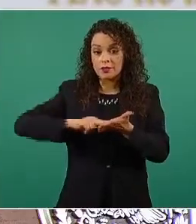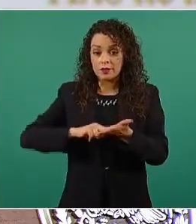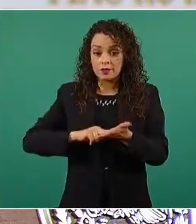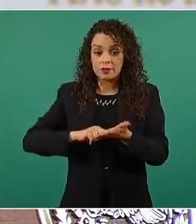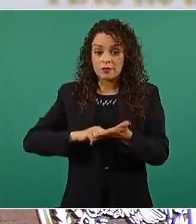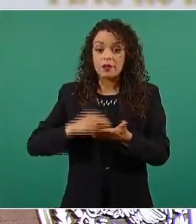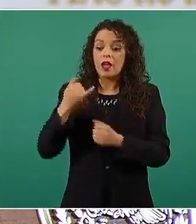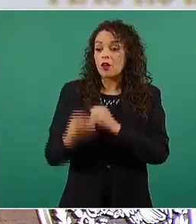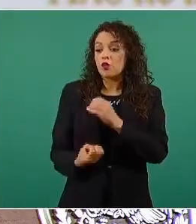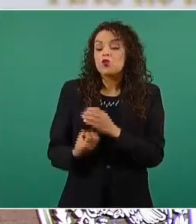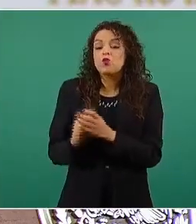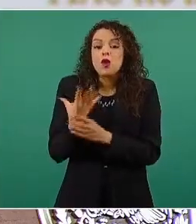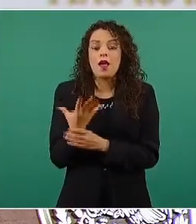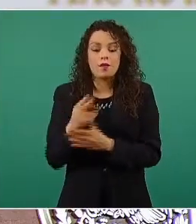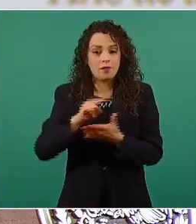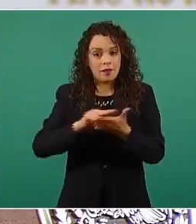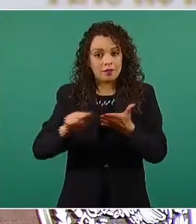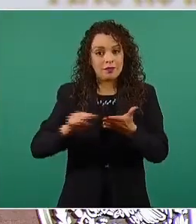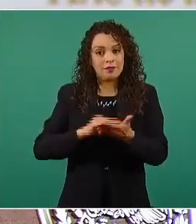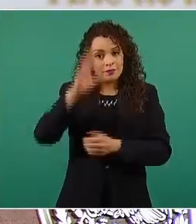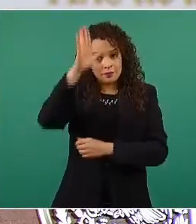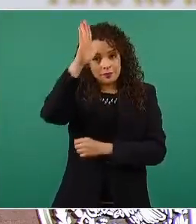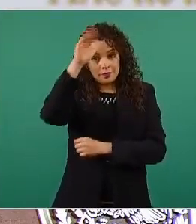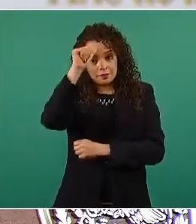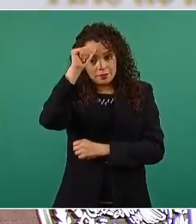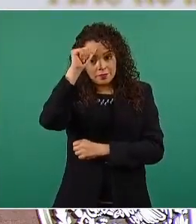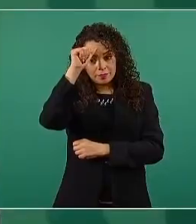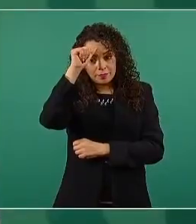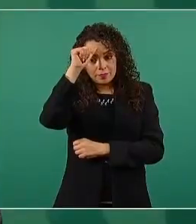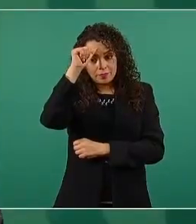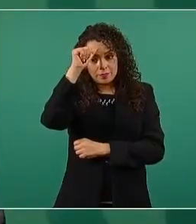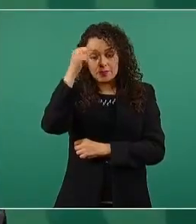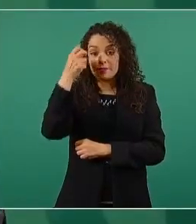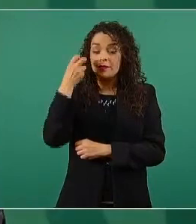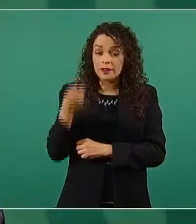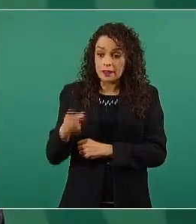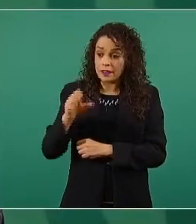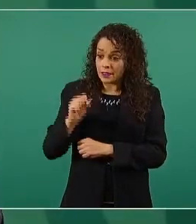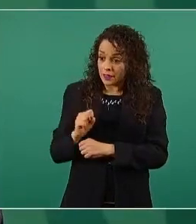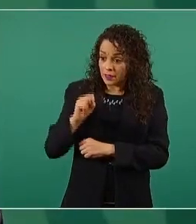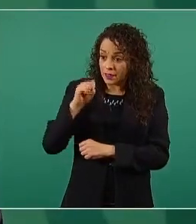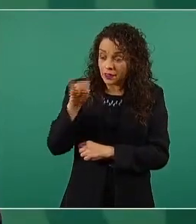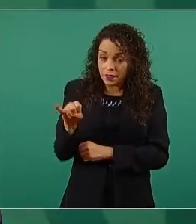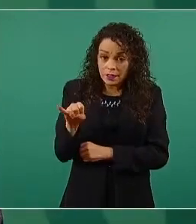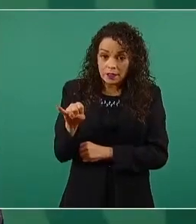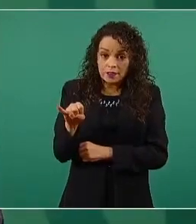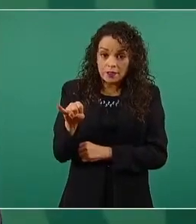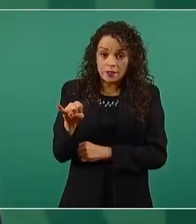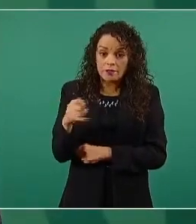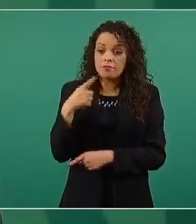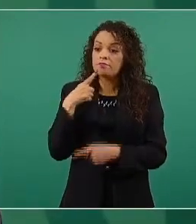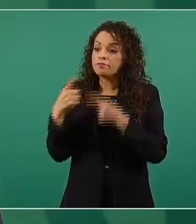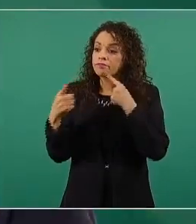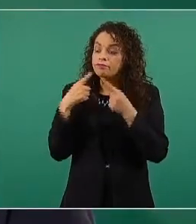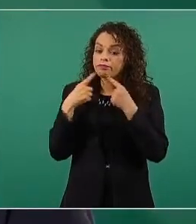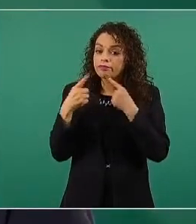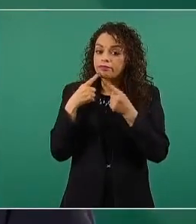del nuevo tratado, el haber conseguido con el presidente